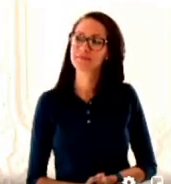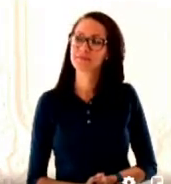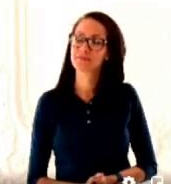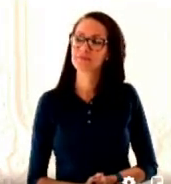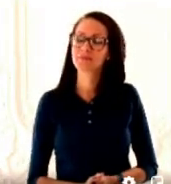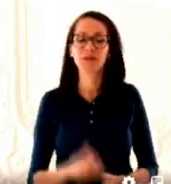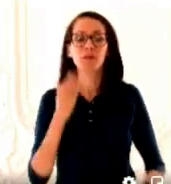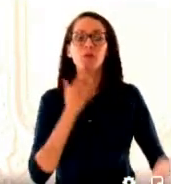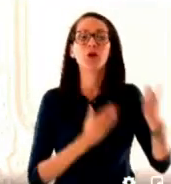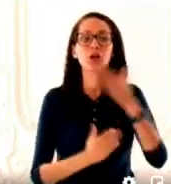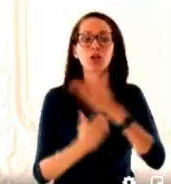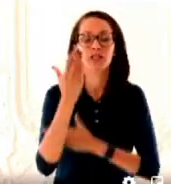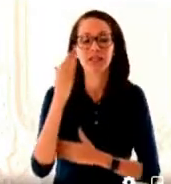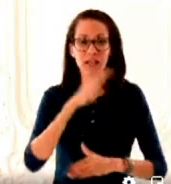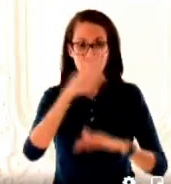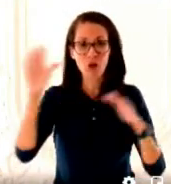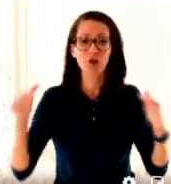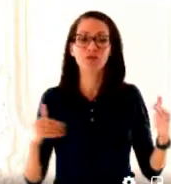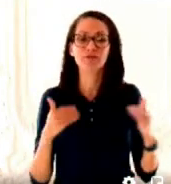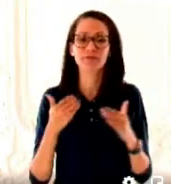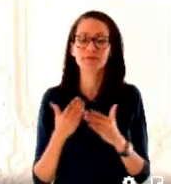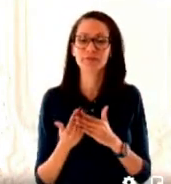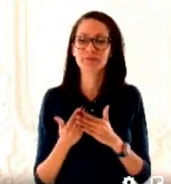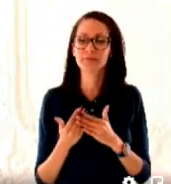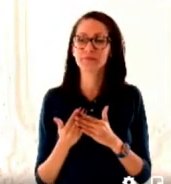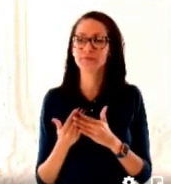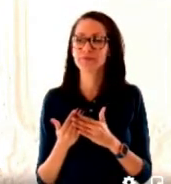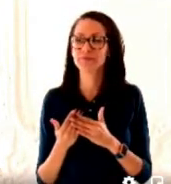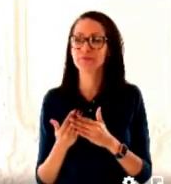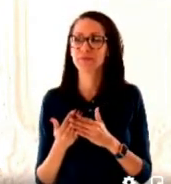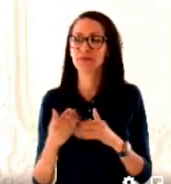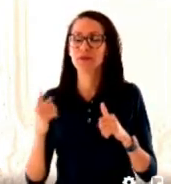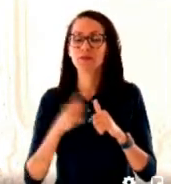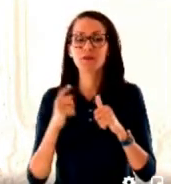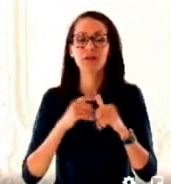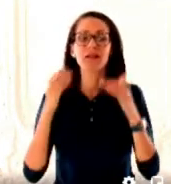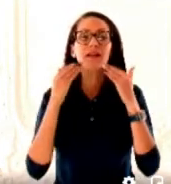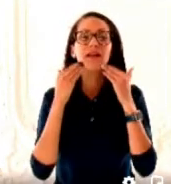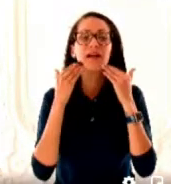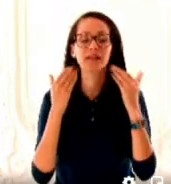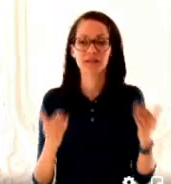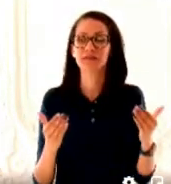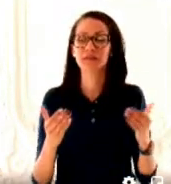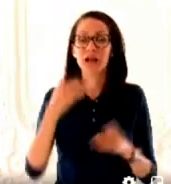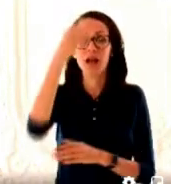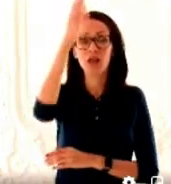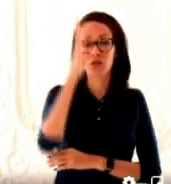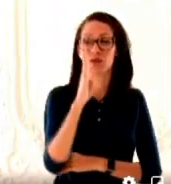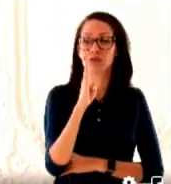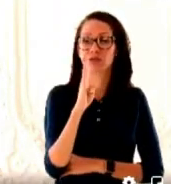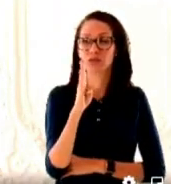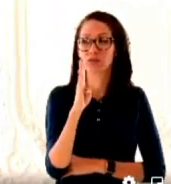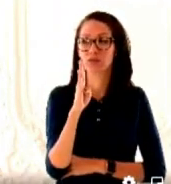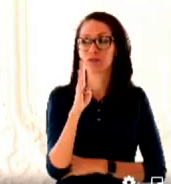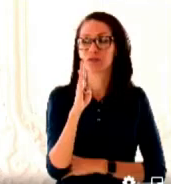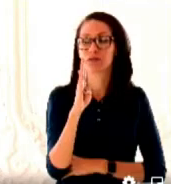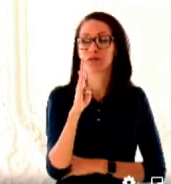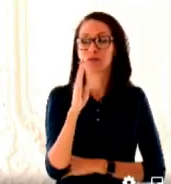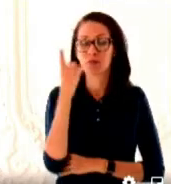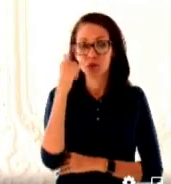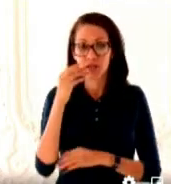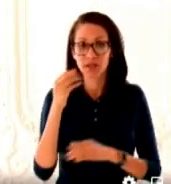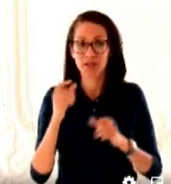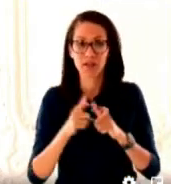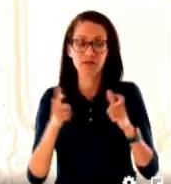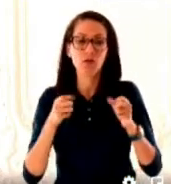Muy buenos días a todos los presentes. Primero que todo, quiero darle las gracias a Dios por esta nueva